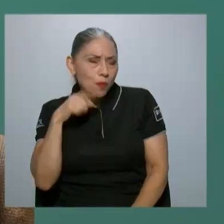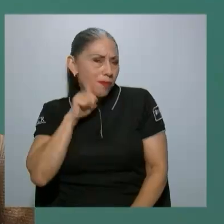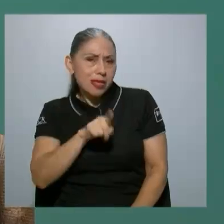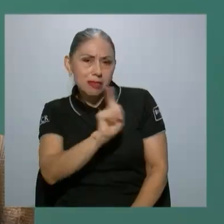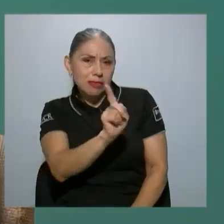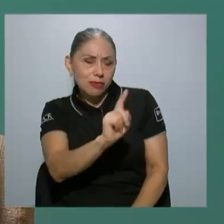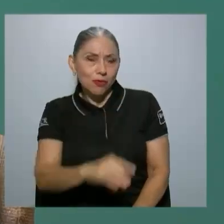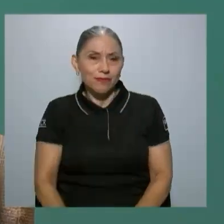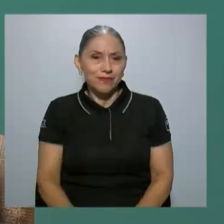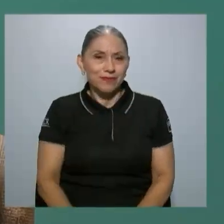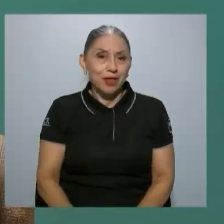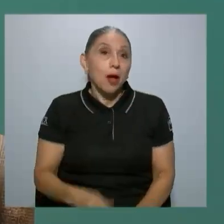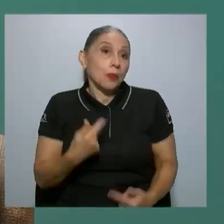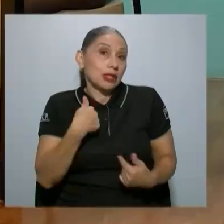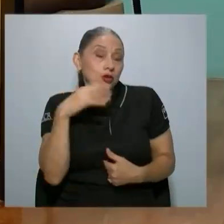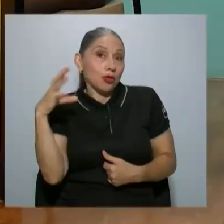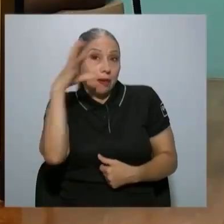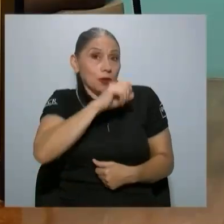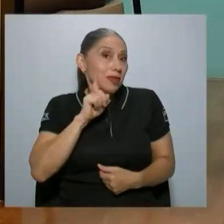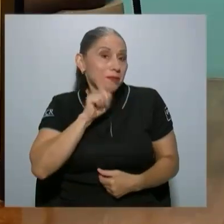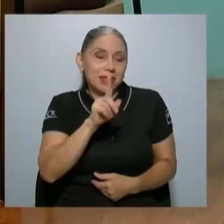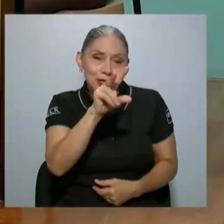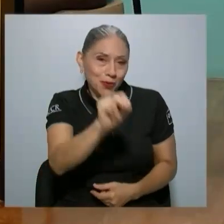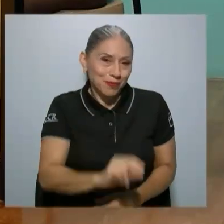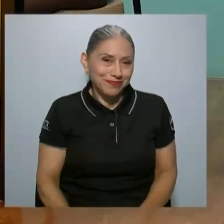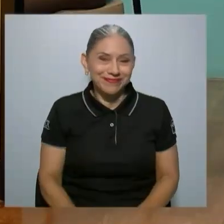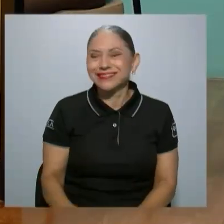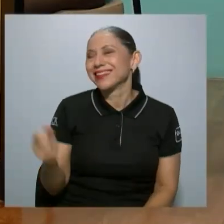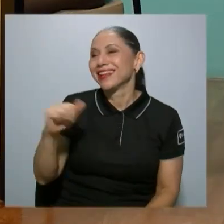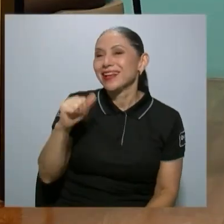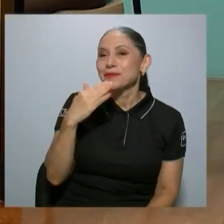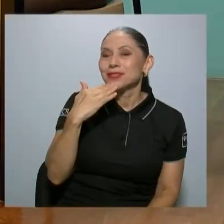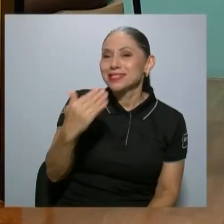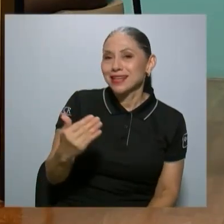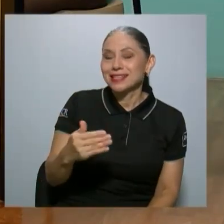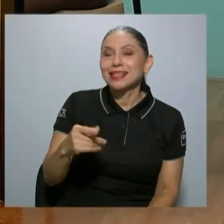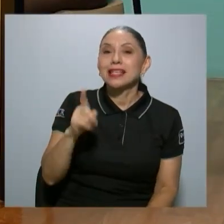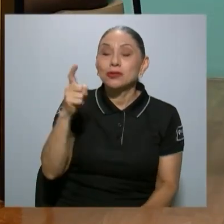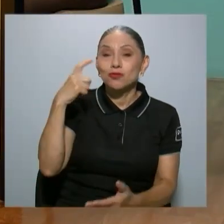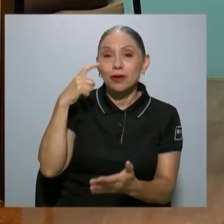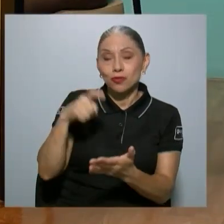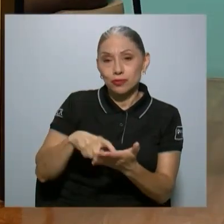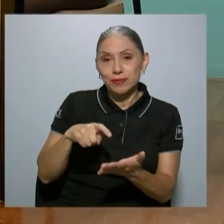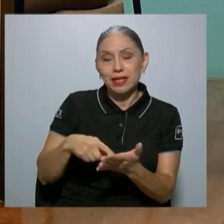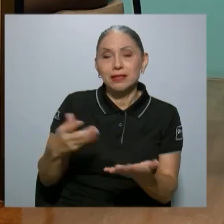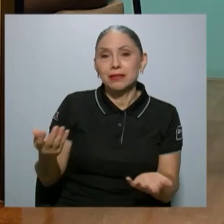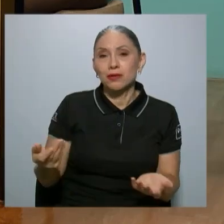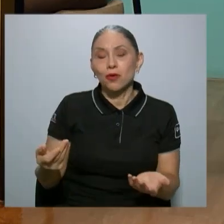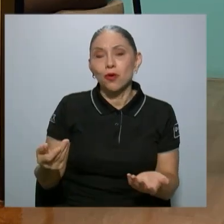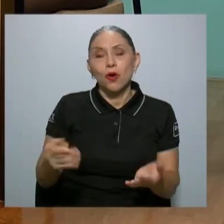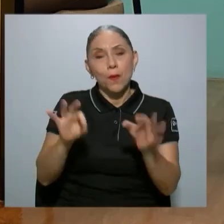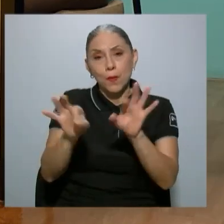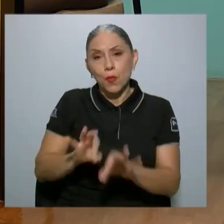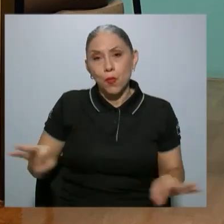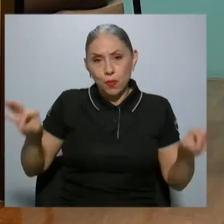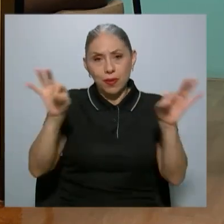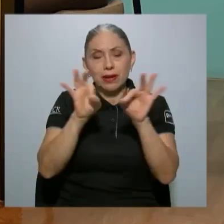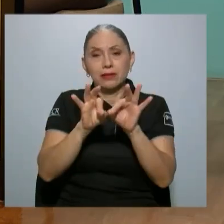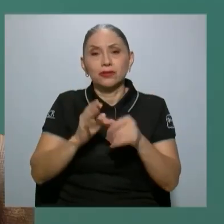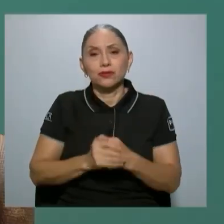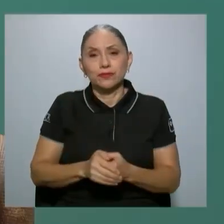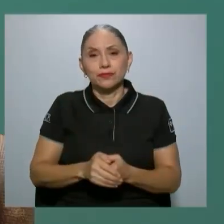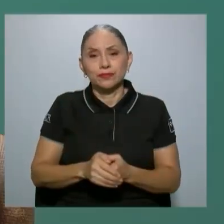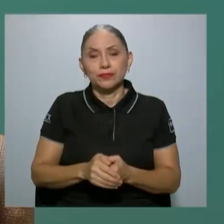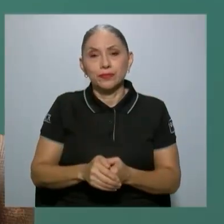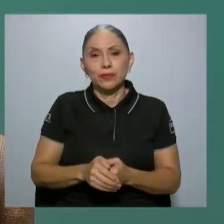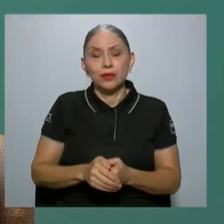Sí, por lo menos conscientemente no miento. Sí, no, muchas gracias. Es un reconocimiento muy valioso, ¿verdad? Realmente